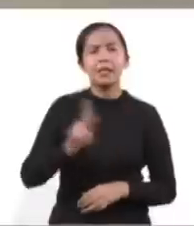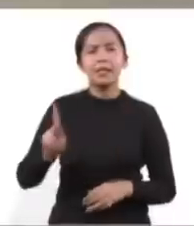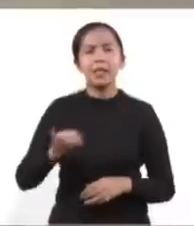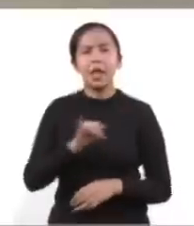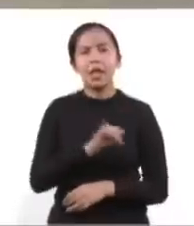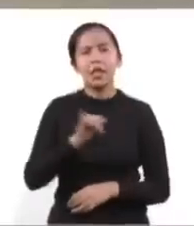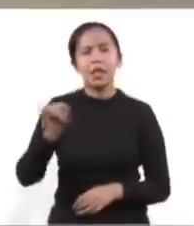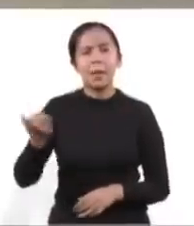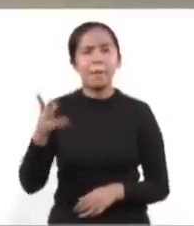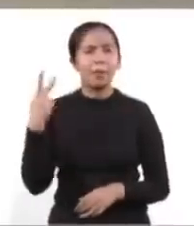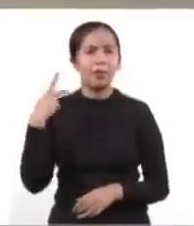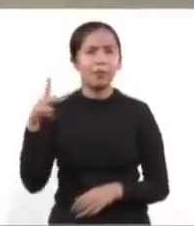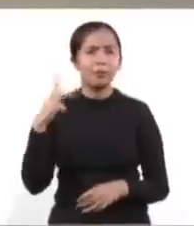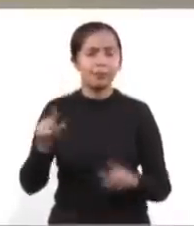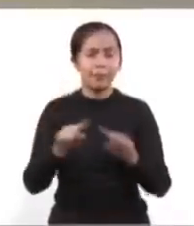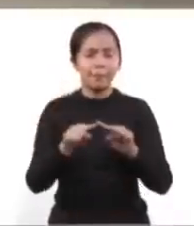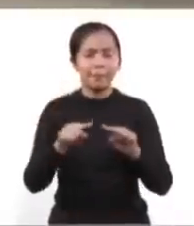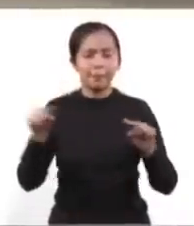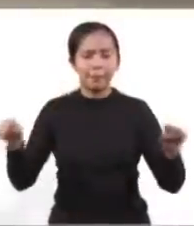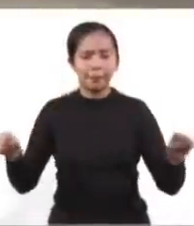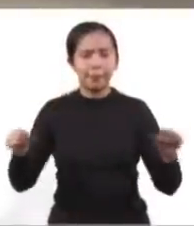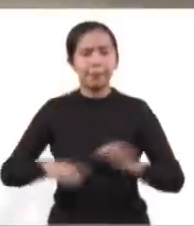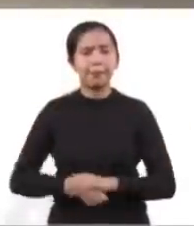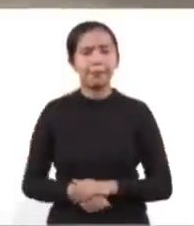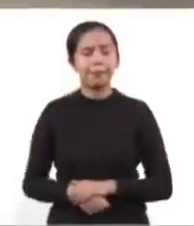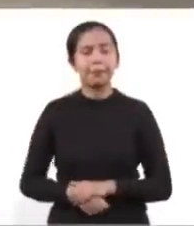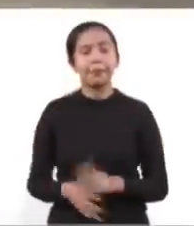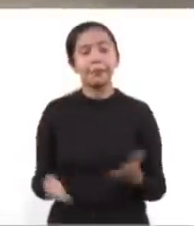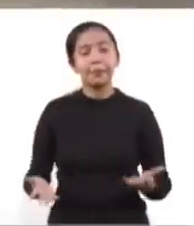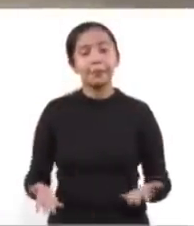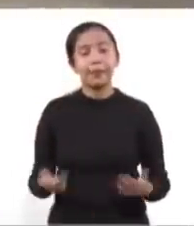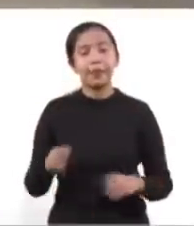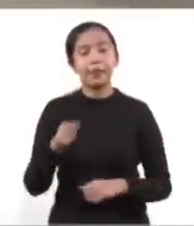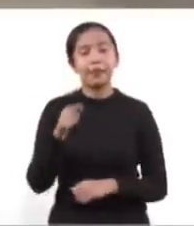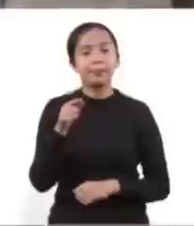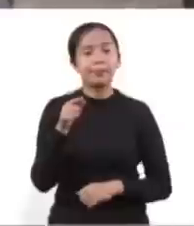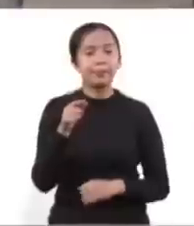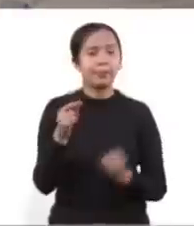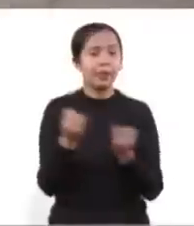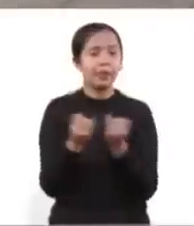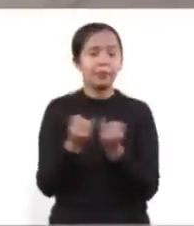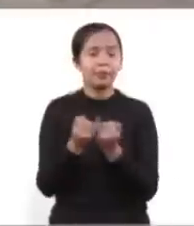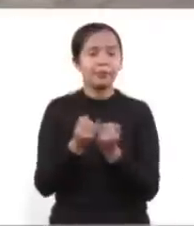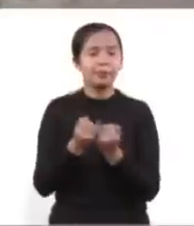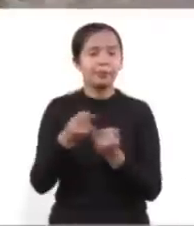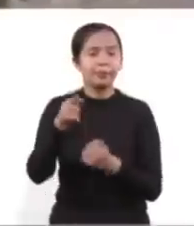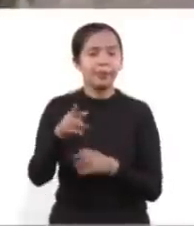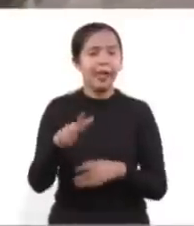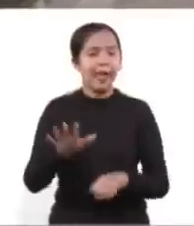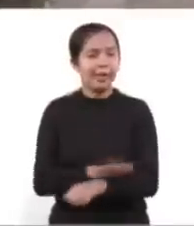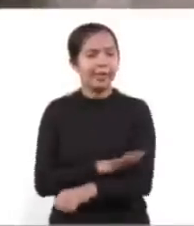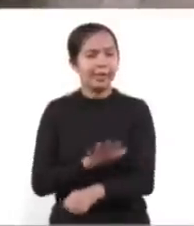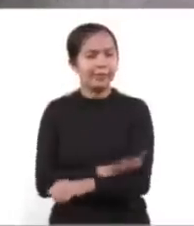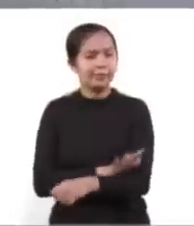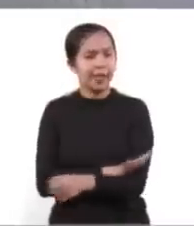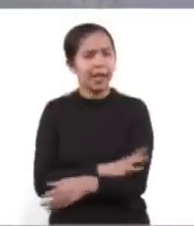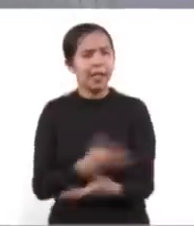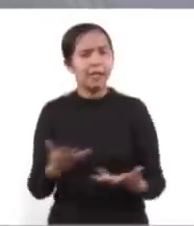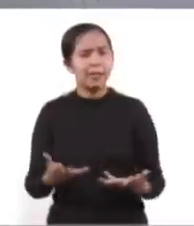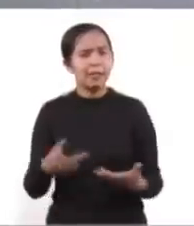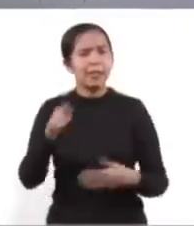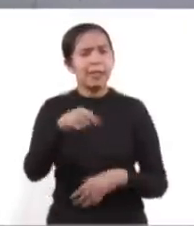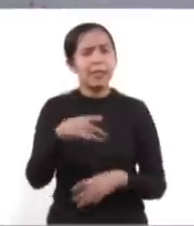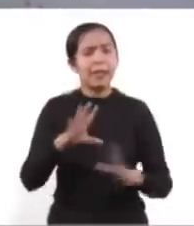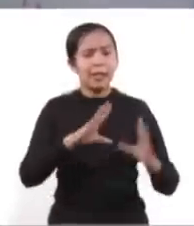Puebla. Además, se construyó el edificio que alberga al sistema de control de energía SCADA y luego de configurarlo, se capacitó a